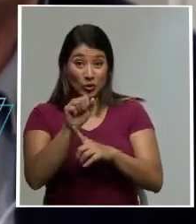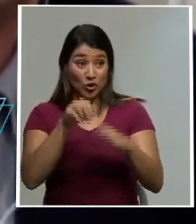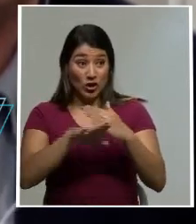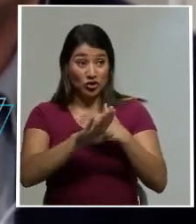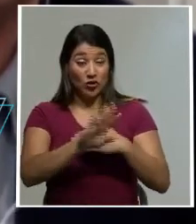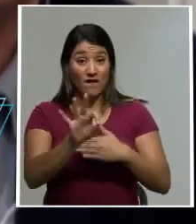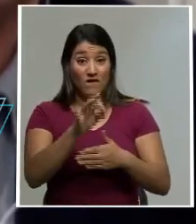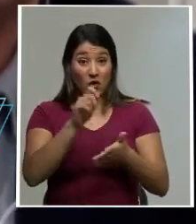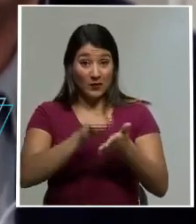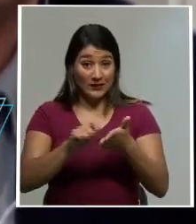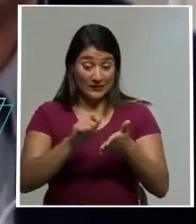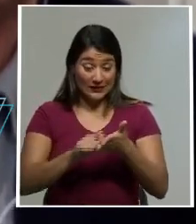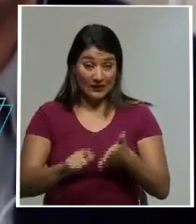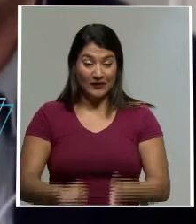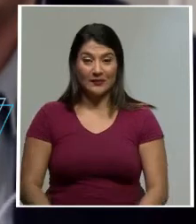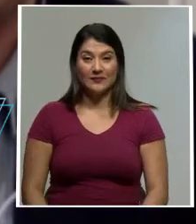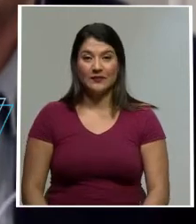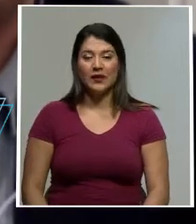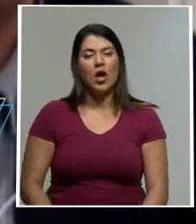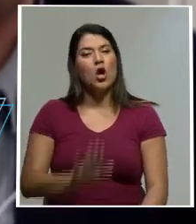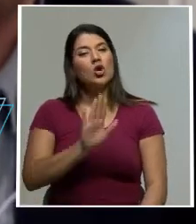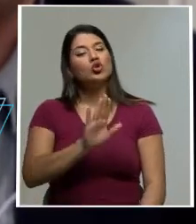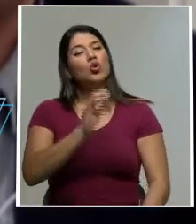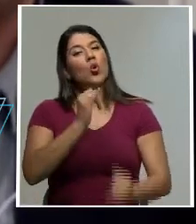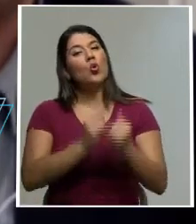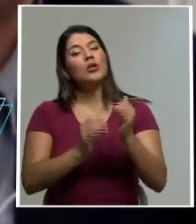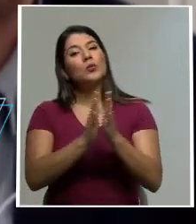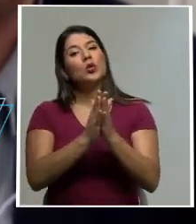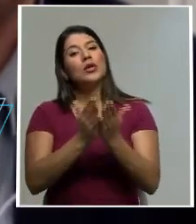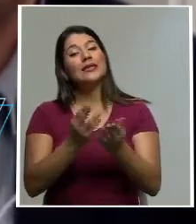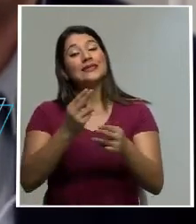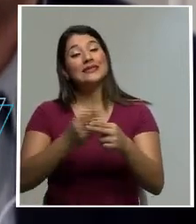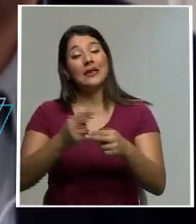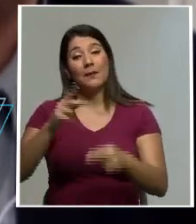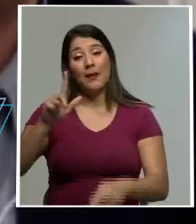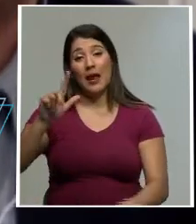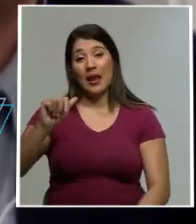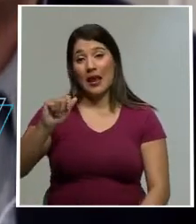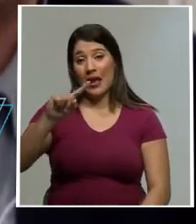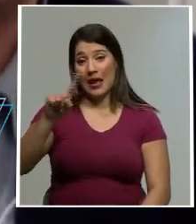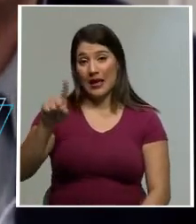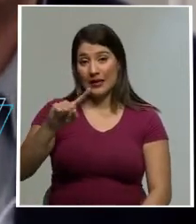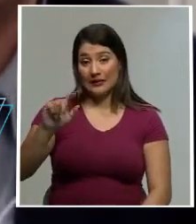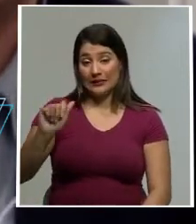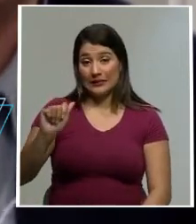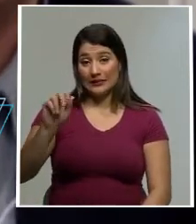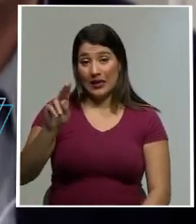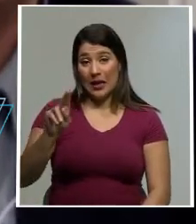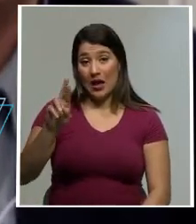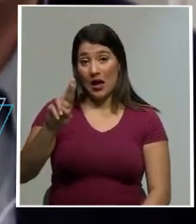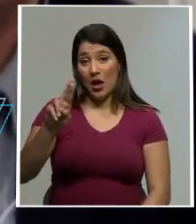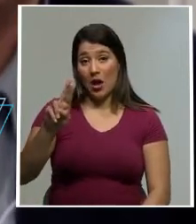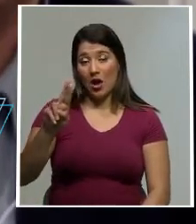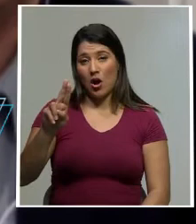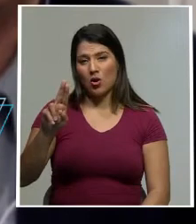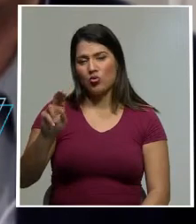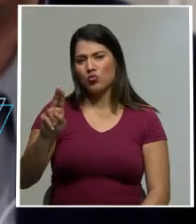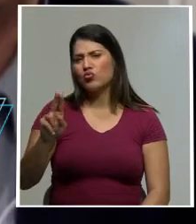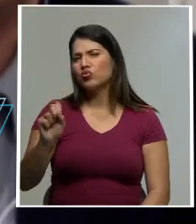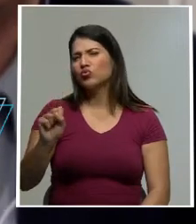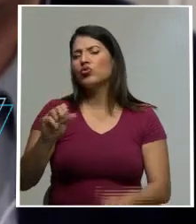fascinante rastrearlo. Tu último libro, Lazarus, ¿cómo lo diferencias de los